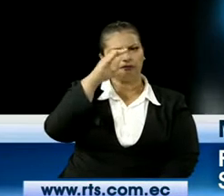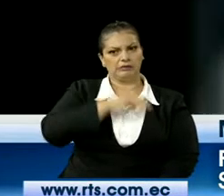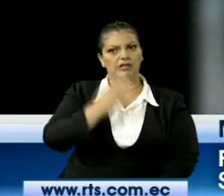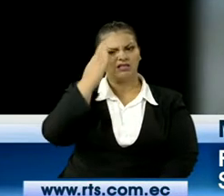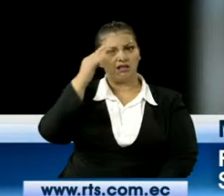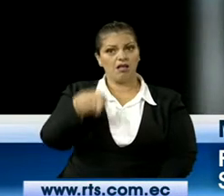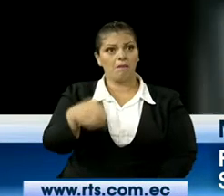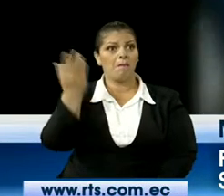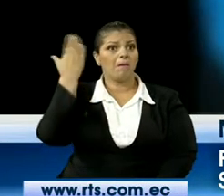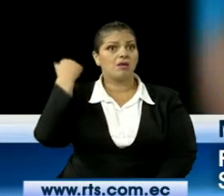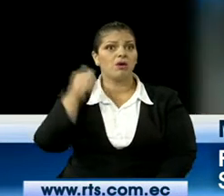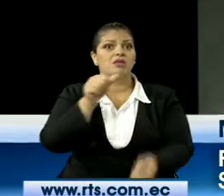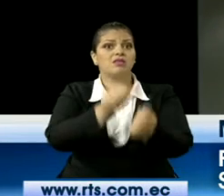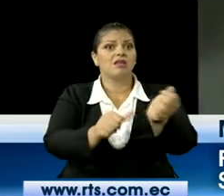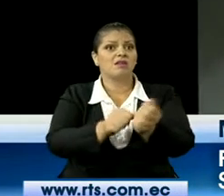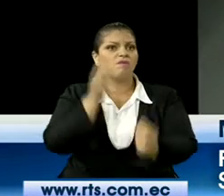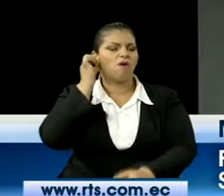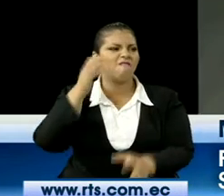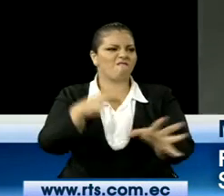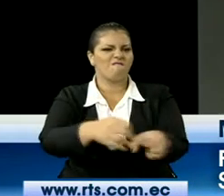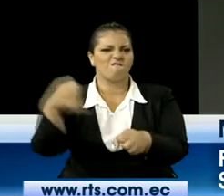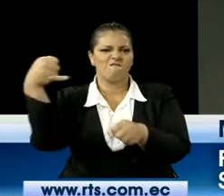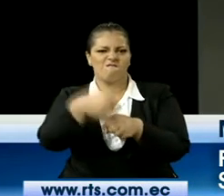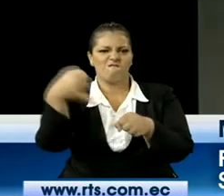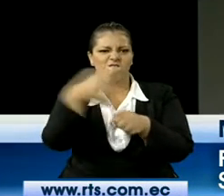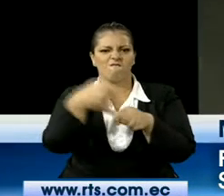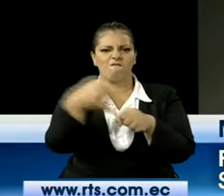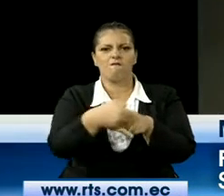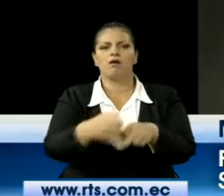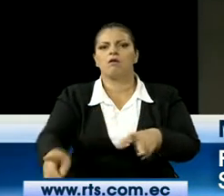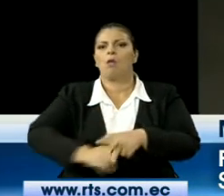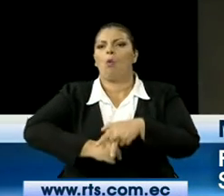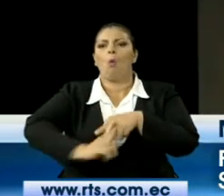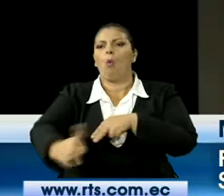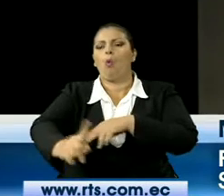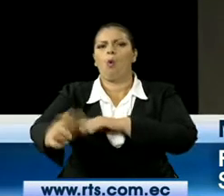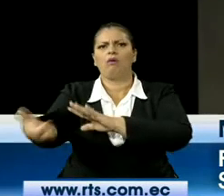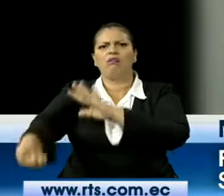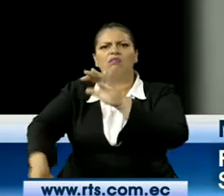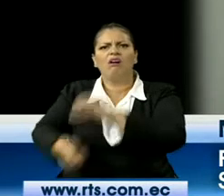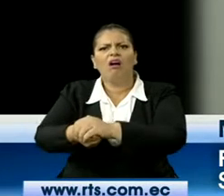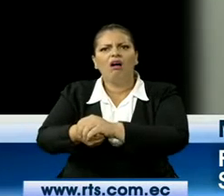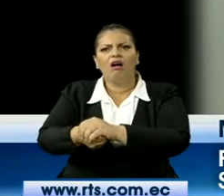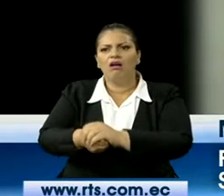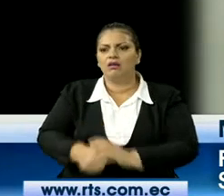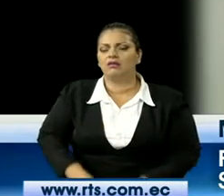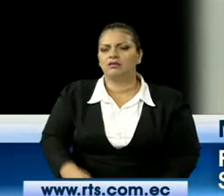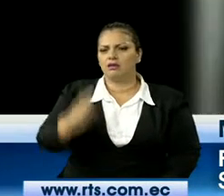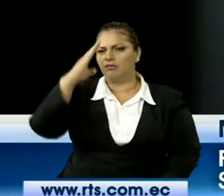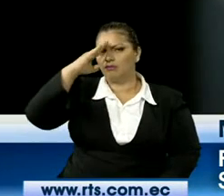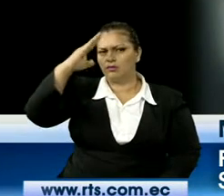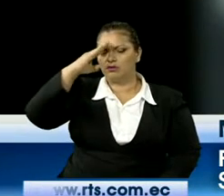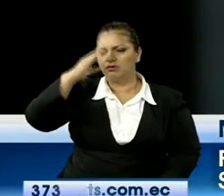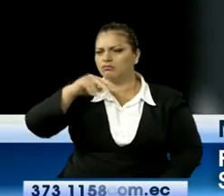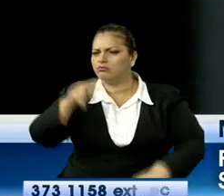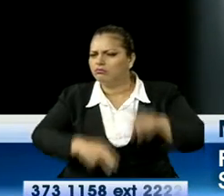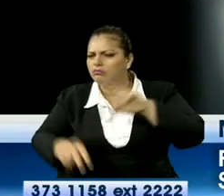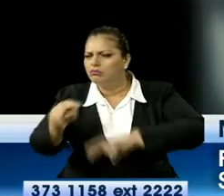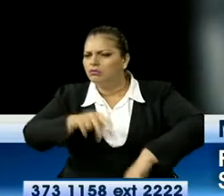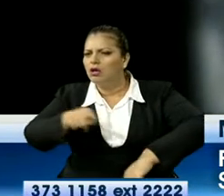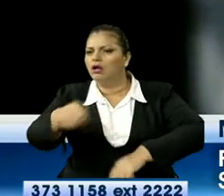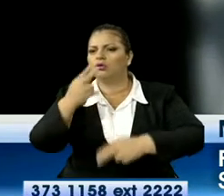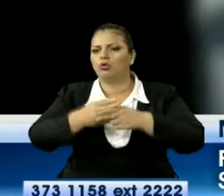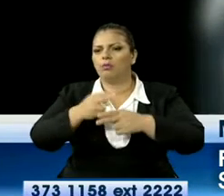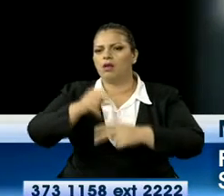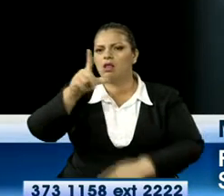apoyo táctico de elementos del BOE llegaron hasta el recinto La Pantera en el cantón Chuchufindi en busca de Luis Fernando S., quien estaba buscado por